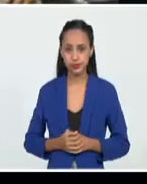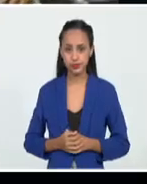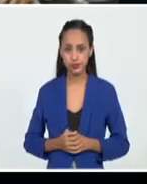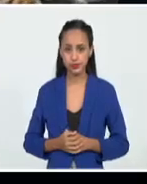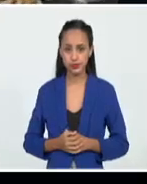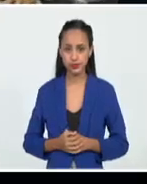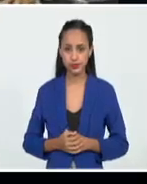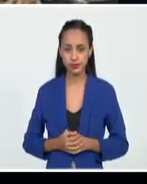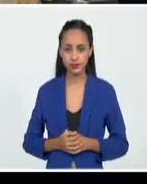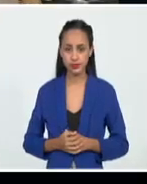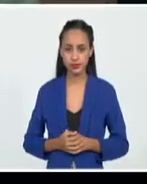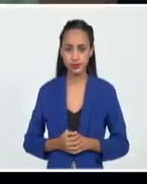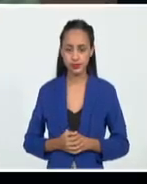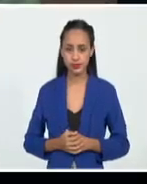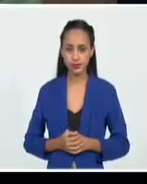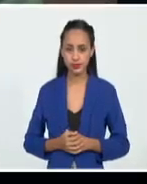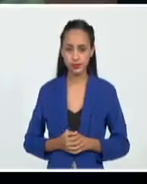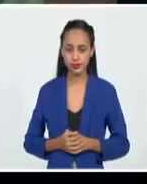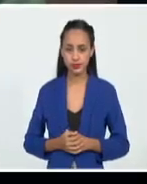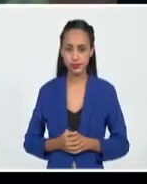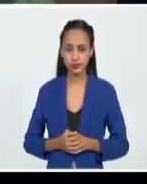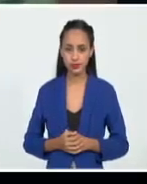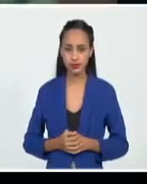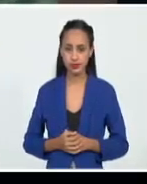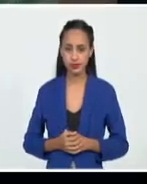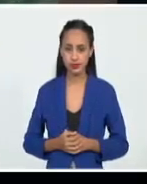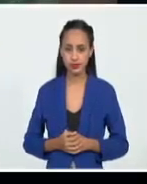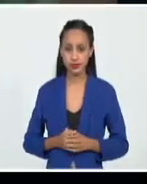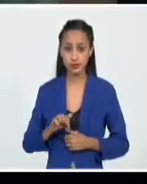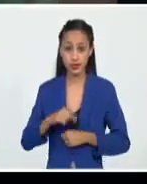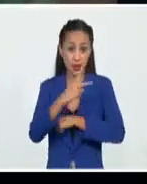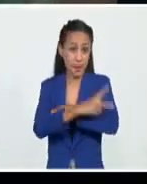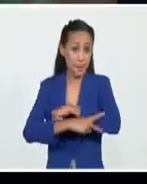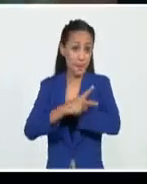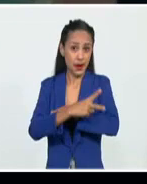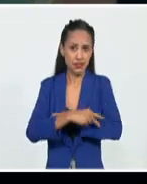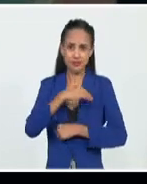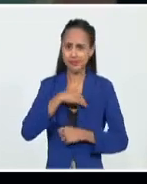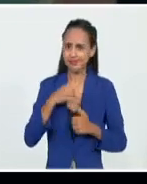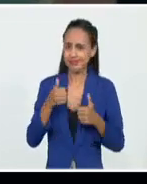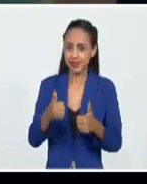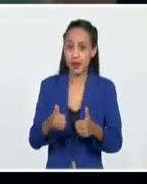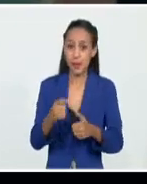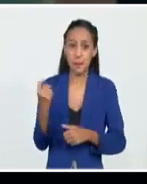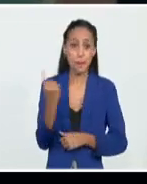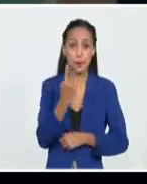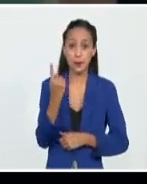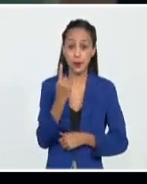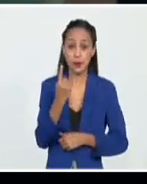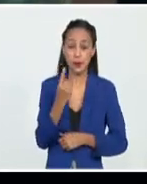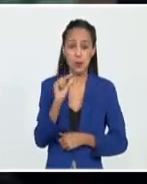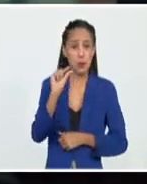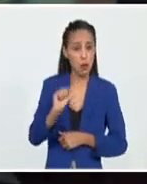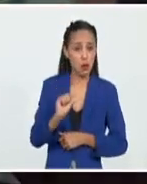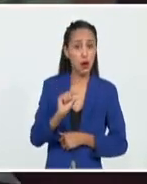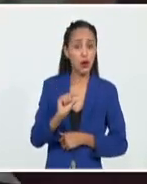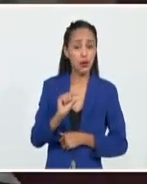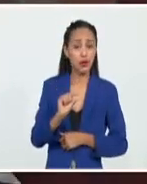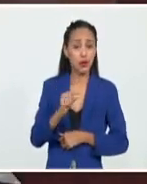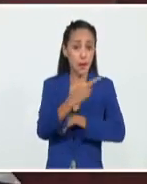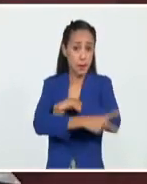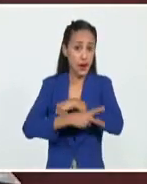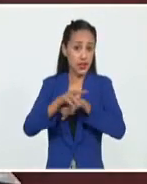qué privilegio para un país ser uno de los pocos que en el mundo hoy puede